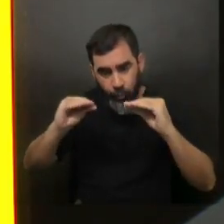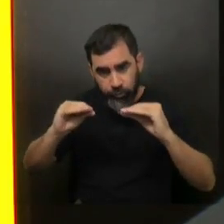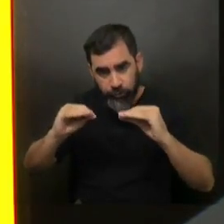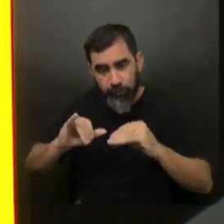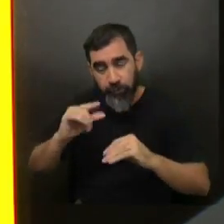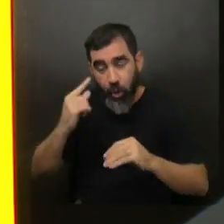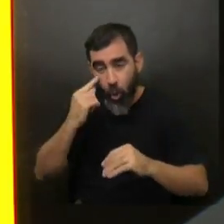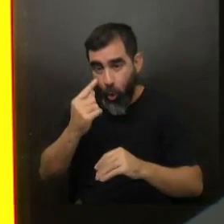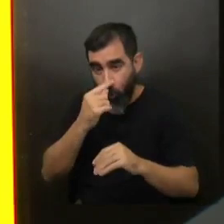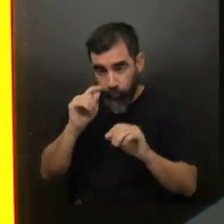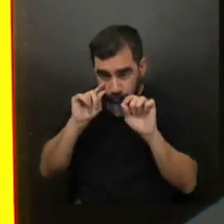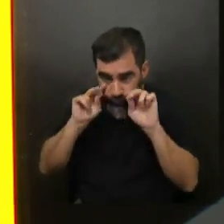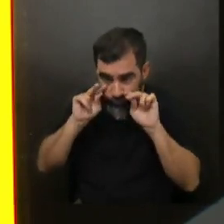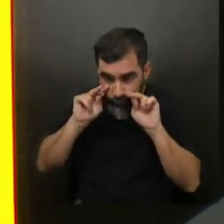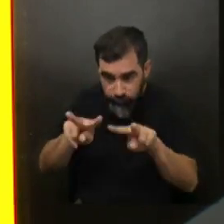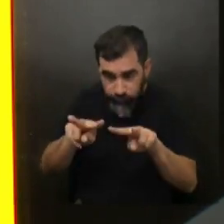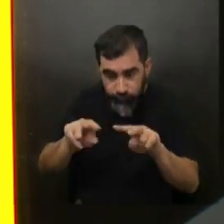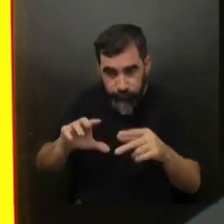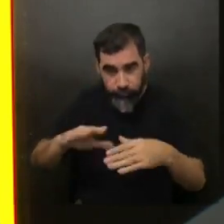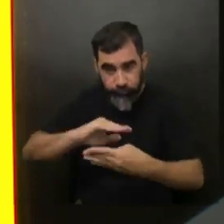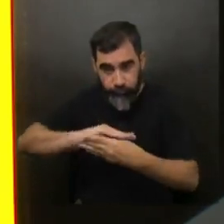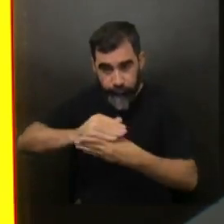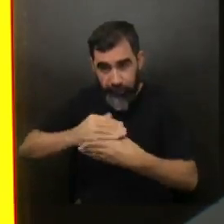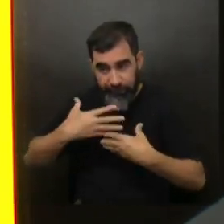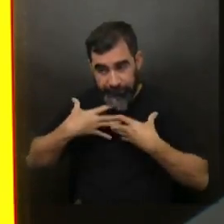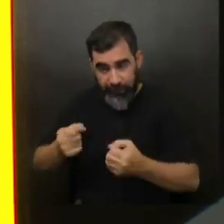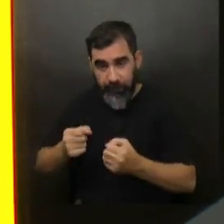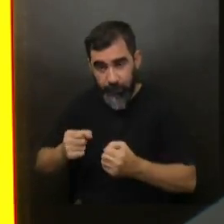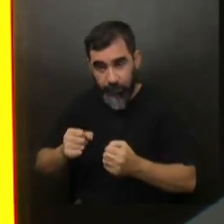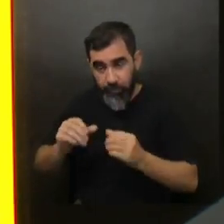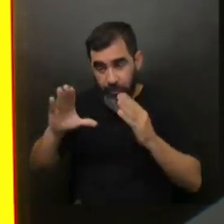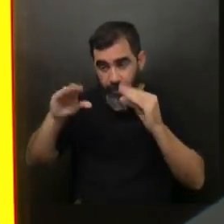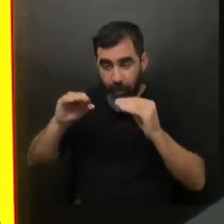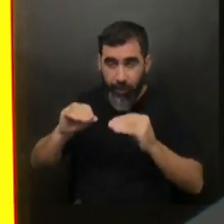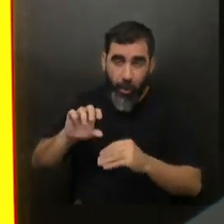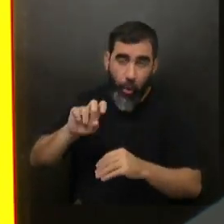tener el ojo, digamos, el ojo sano, Sí. parpadeamos